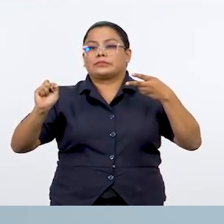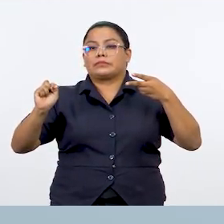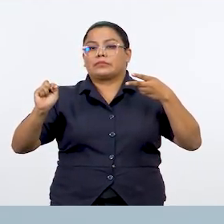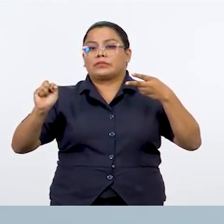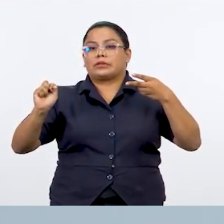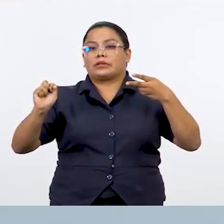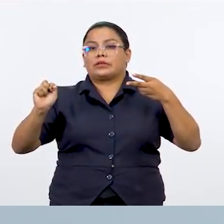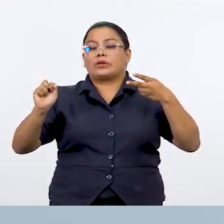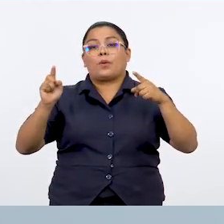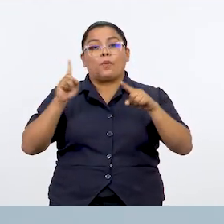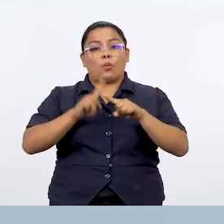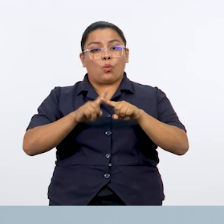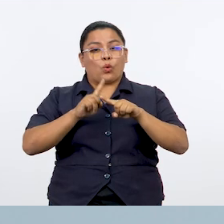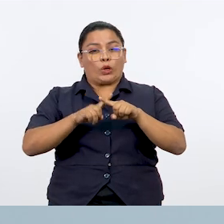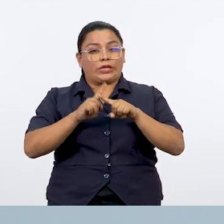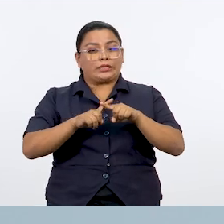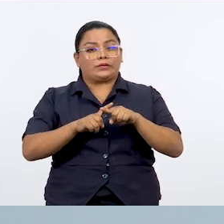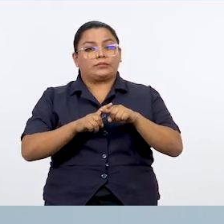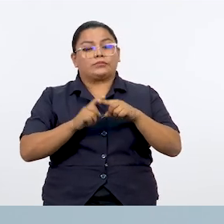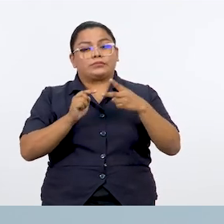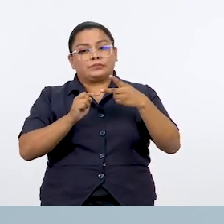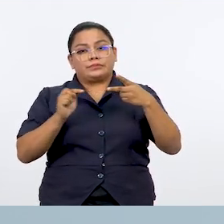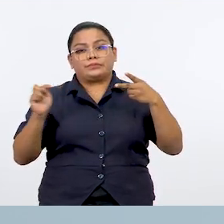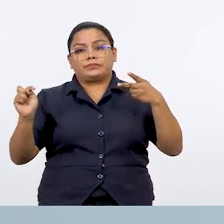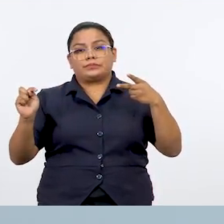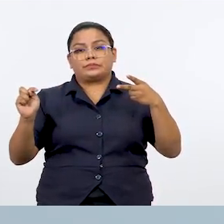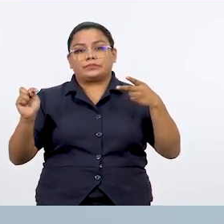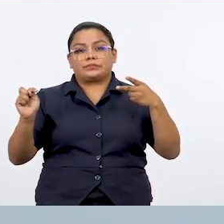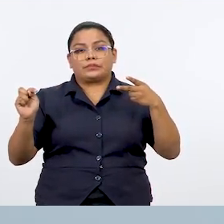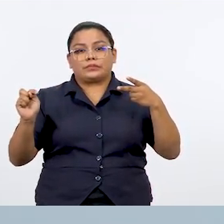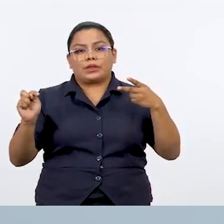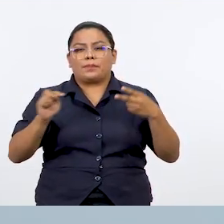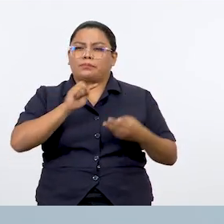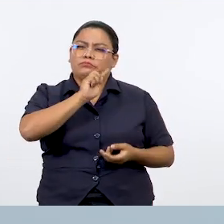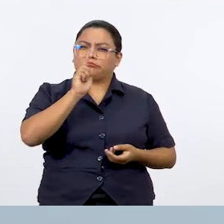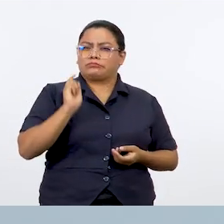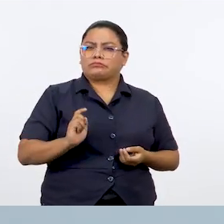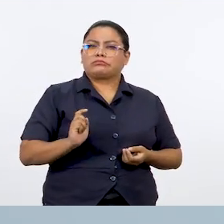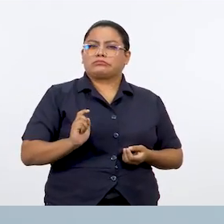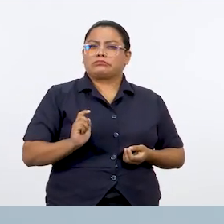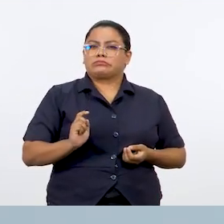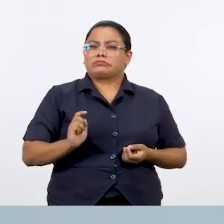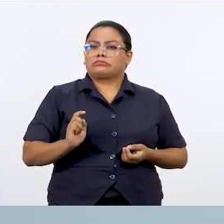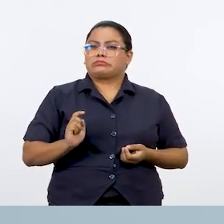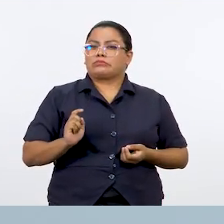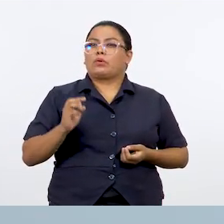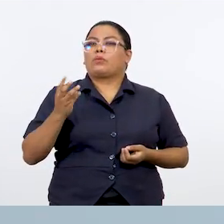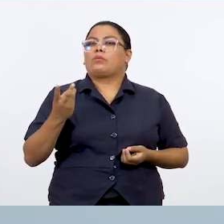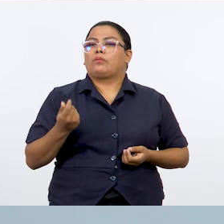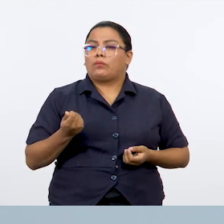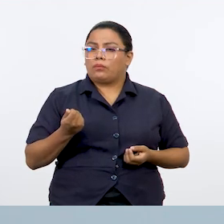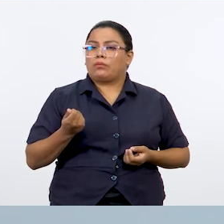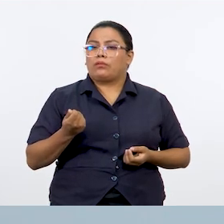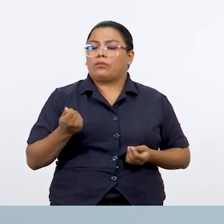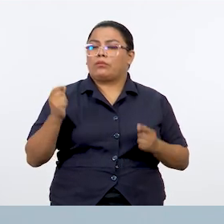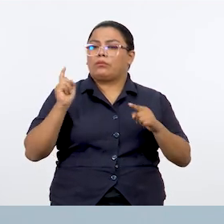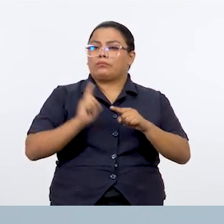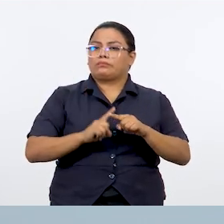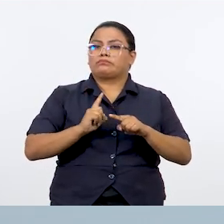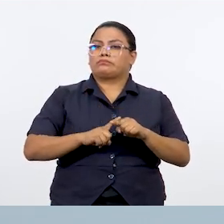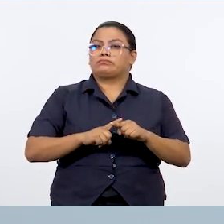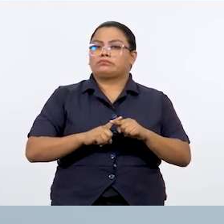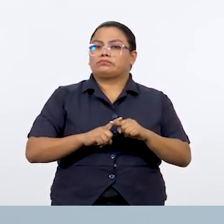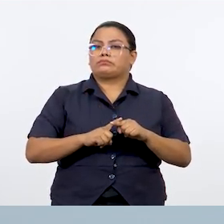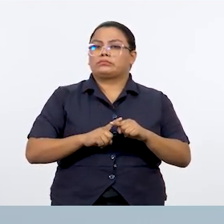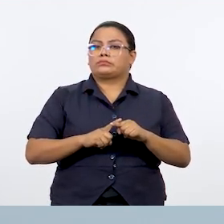de realizar una multiplicación. Ahora la pregunta es, ¿por qué número deberíamos de